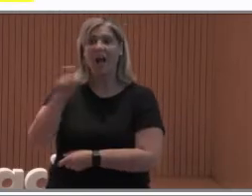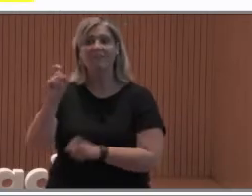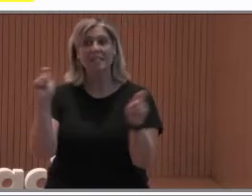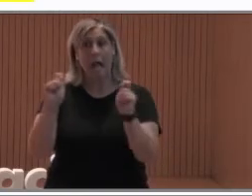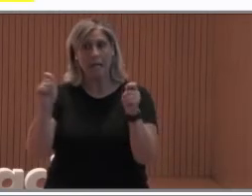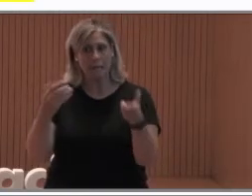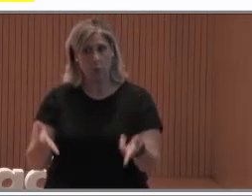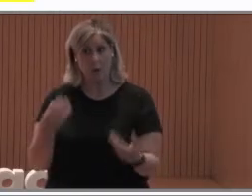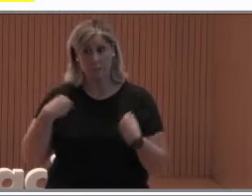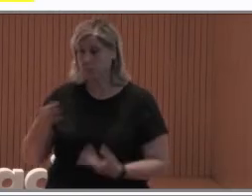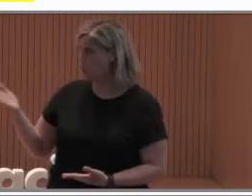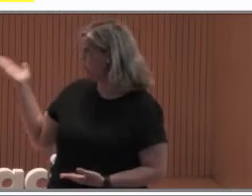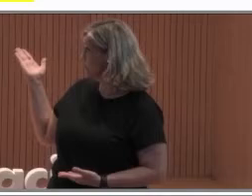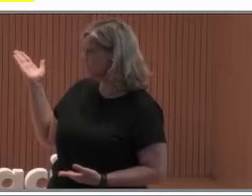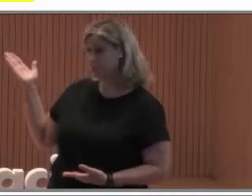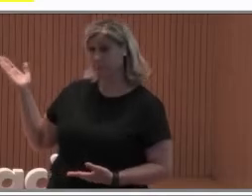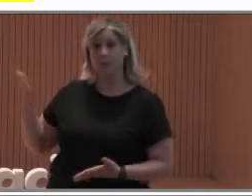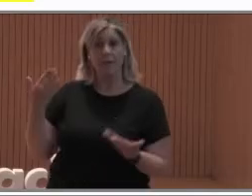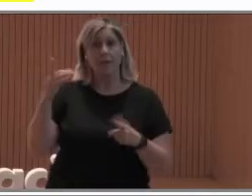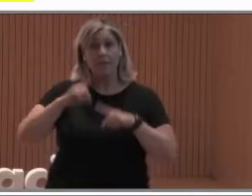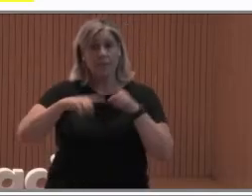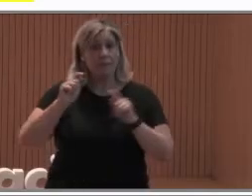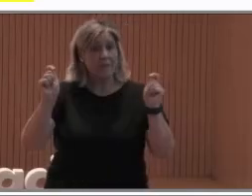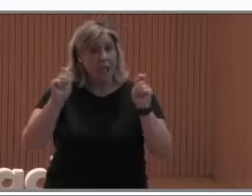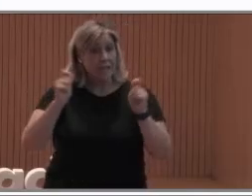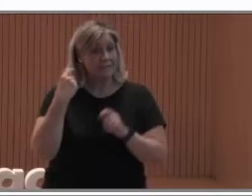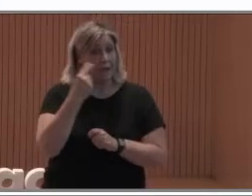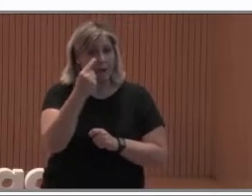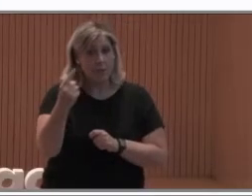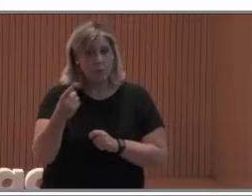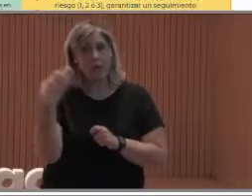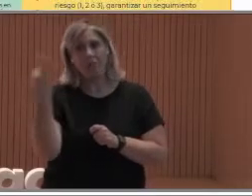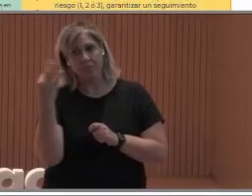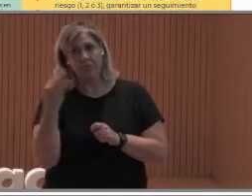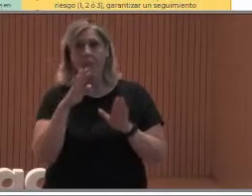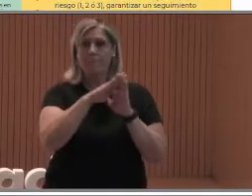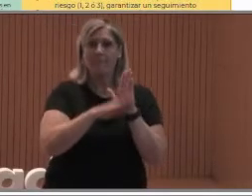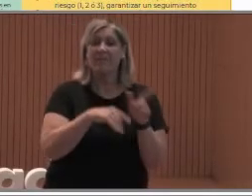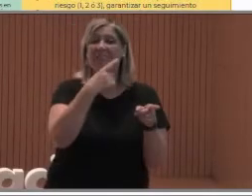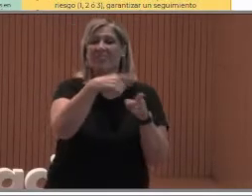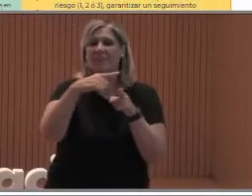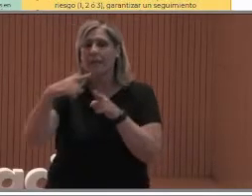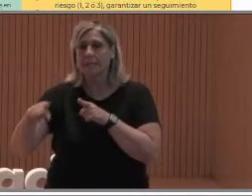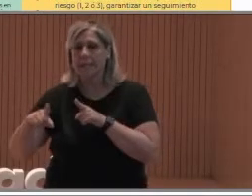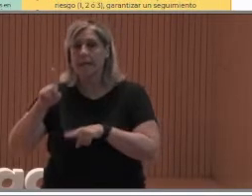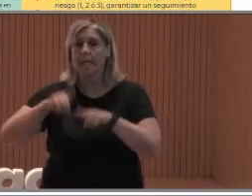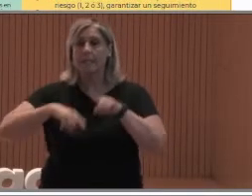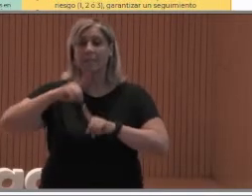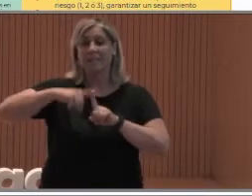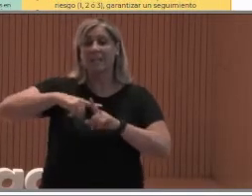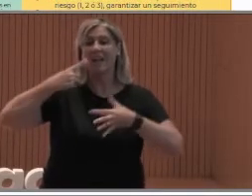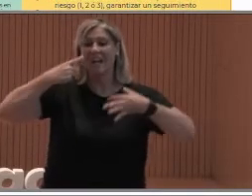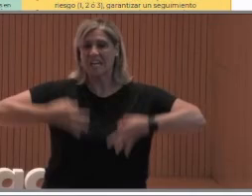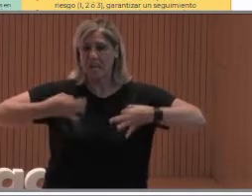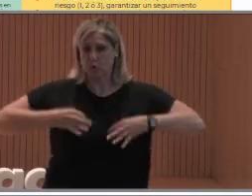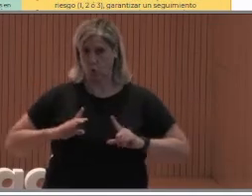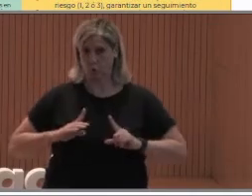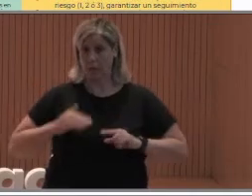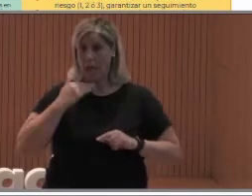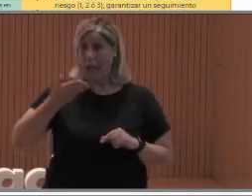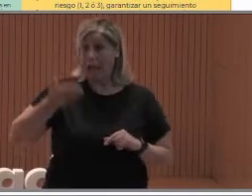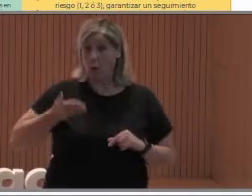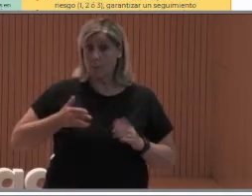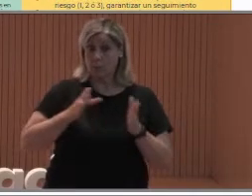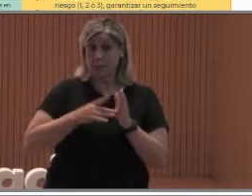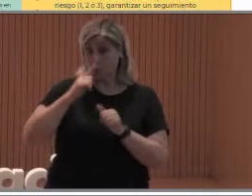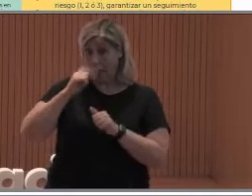que veis aquí. Y en función de cada una de las alertas hay que tomar diferentes medidas según el nivel de riesgo. Algo muy importante que se ha conseguido en estos